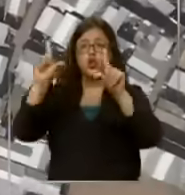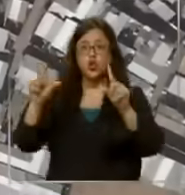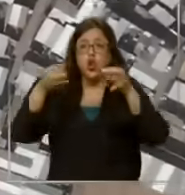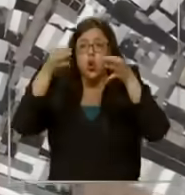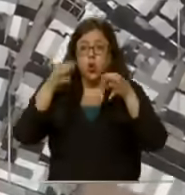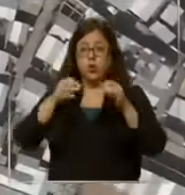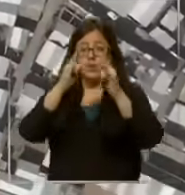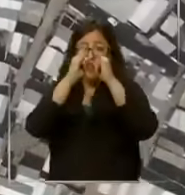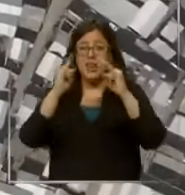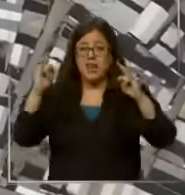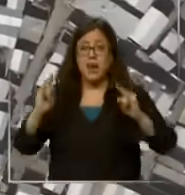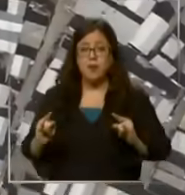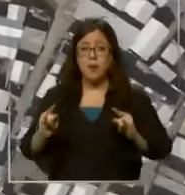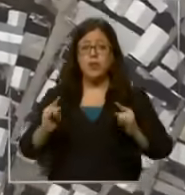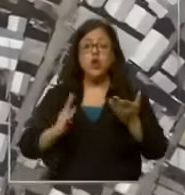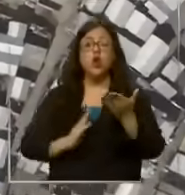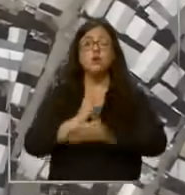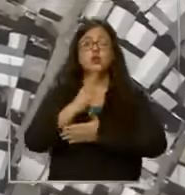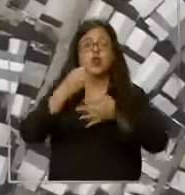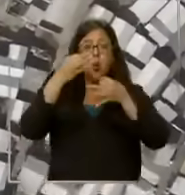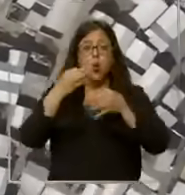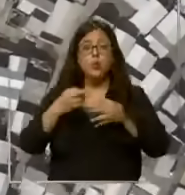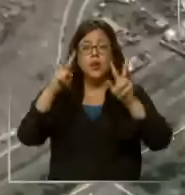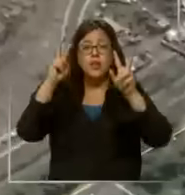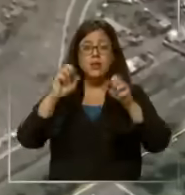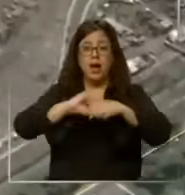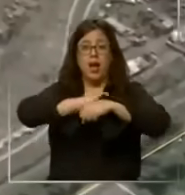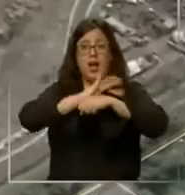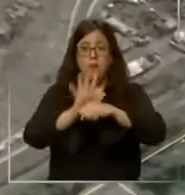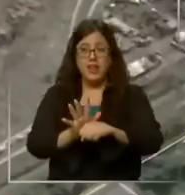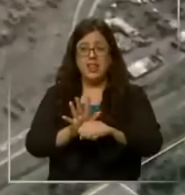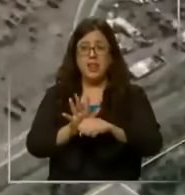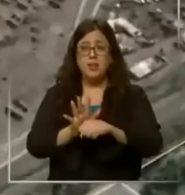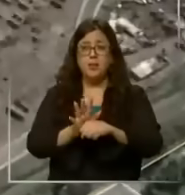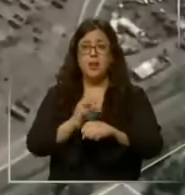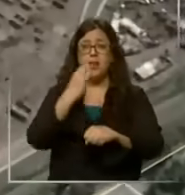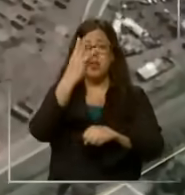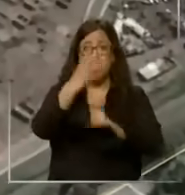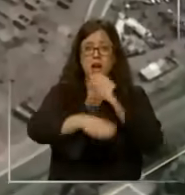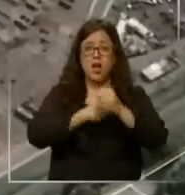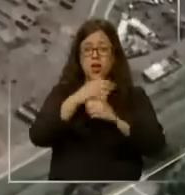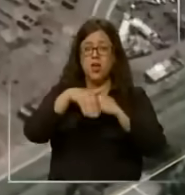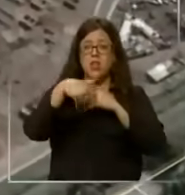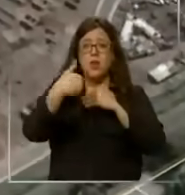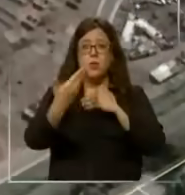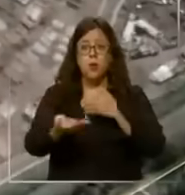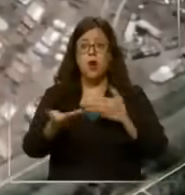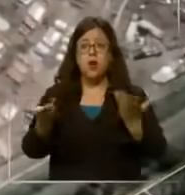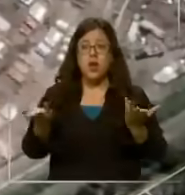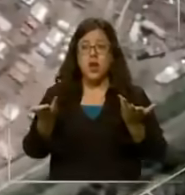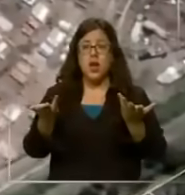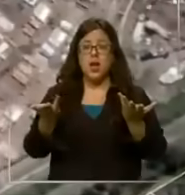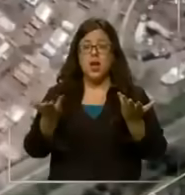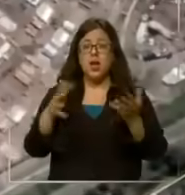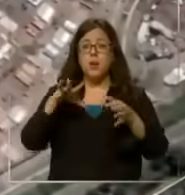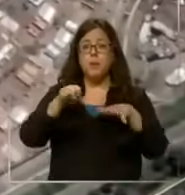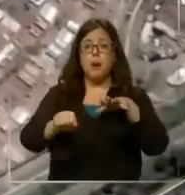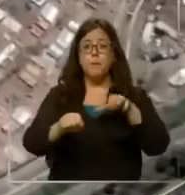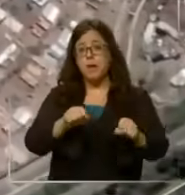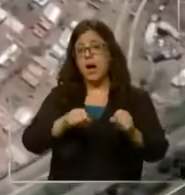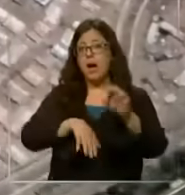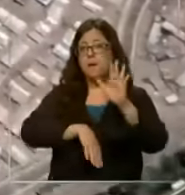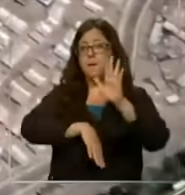que nace mientras nuestro país se encuentra confinado por la pandemia y que 3 años después terminó por convertirse en la toma más grande